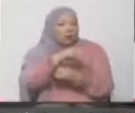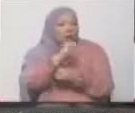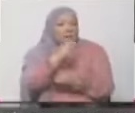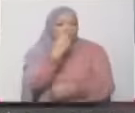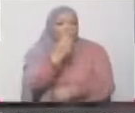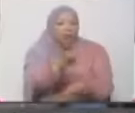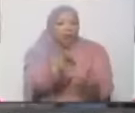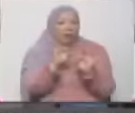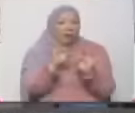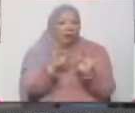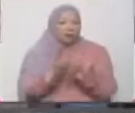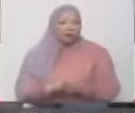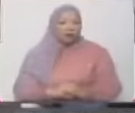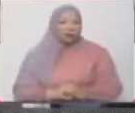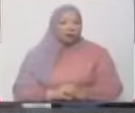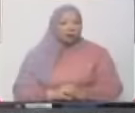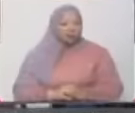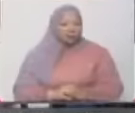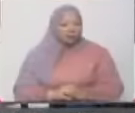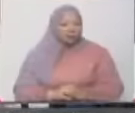especial.